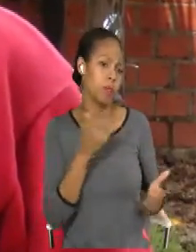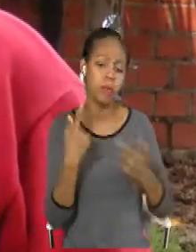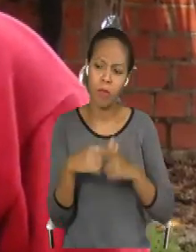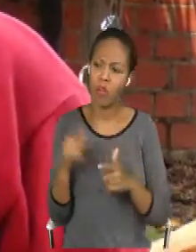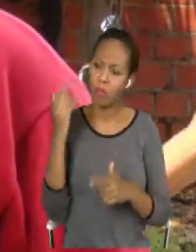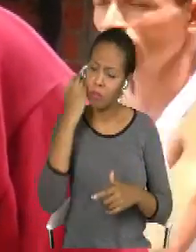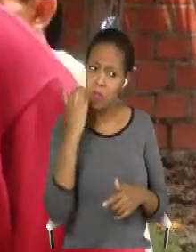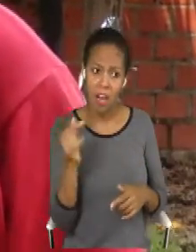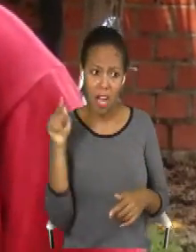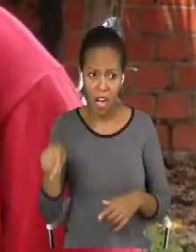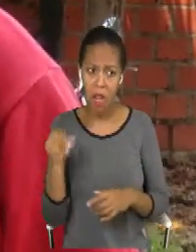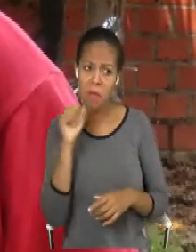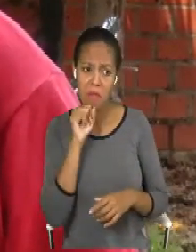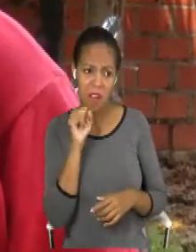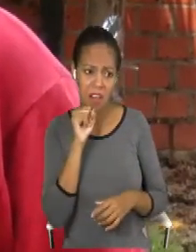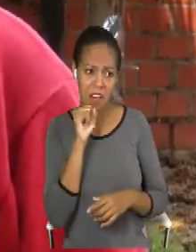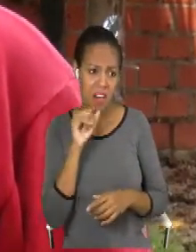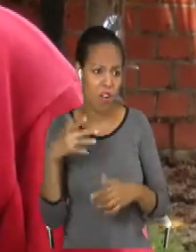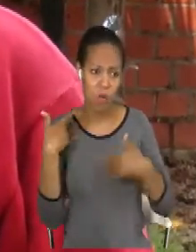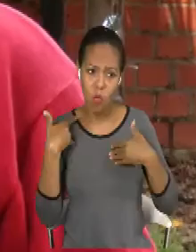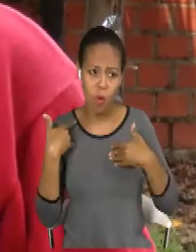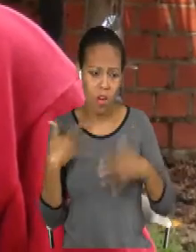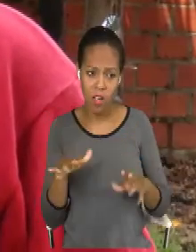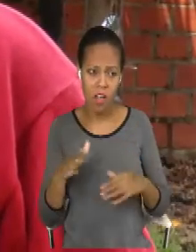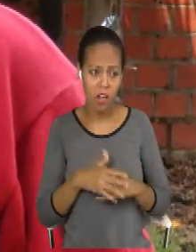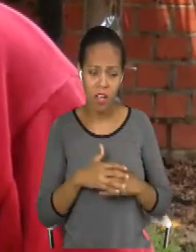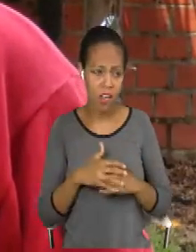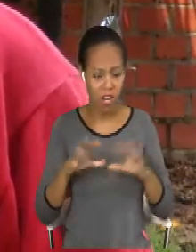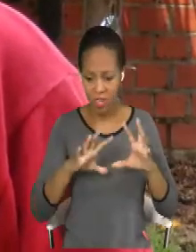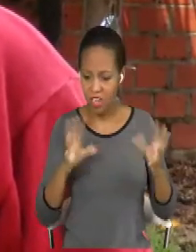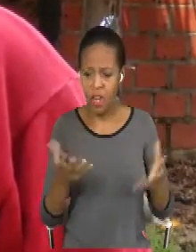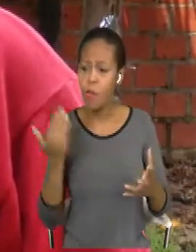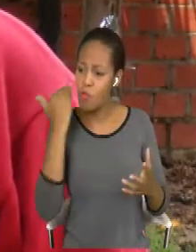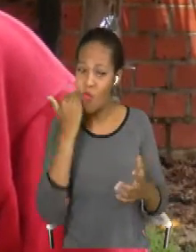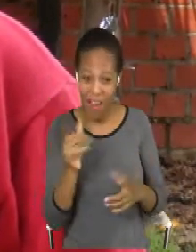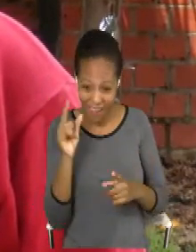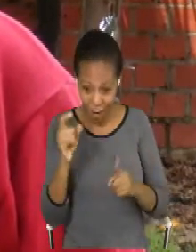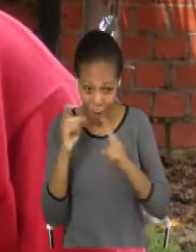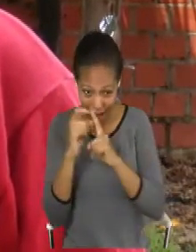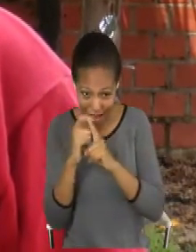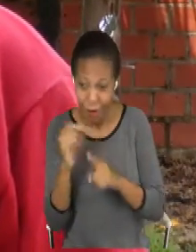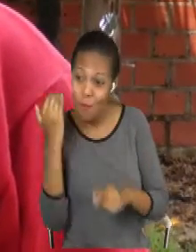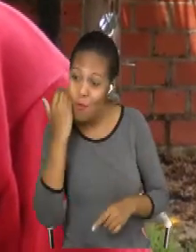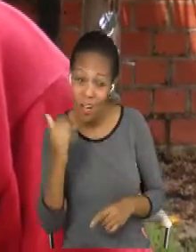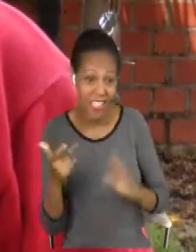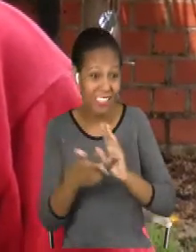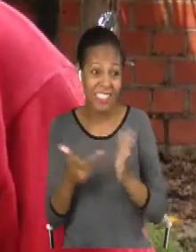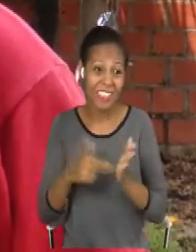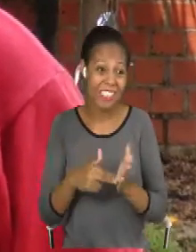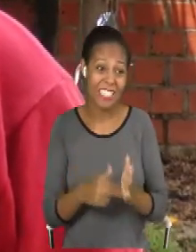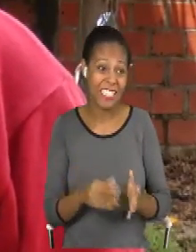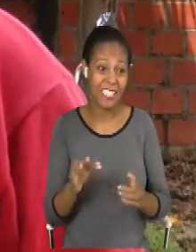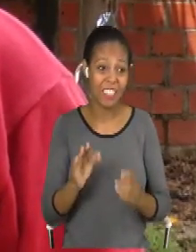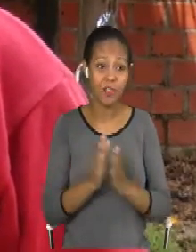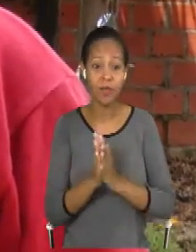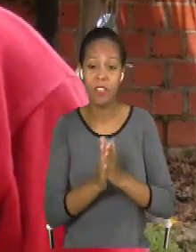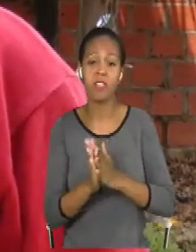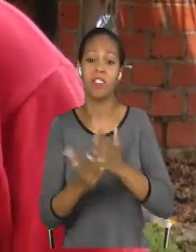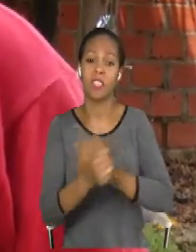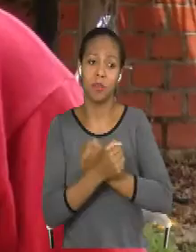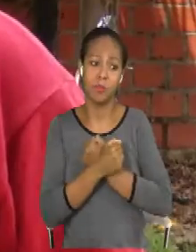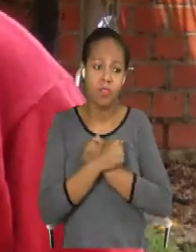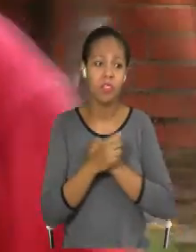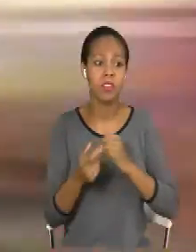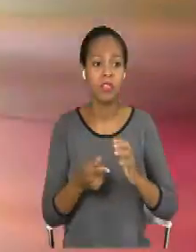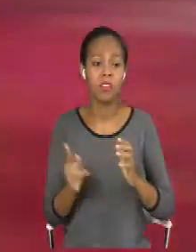sea barranqueña o cualquier parte de la tierra, la palabra mujeres significa esperanza, amor